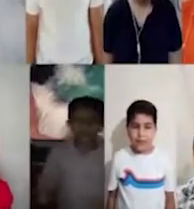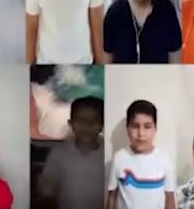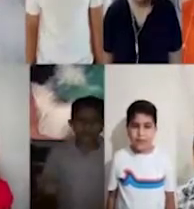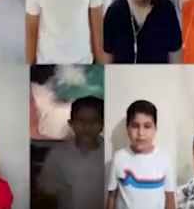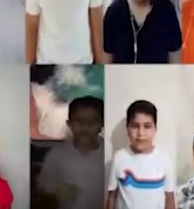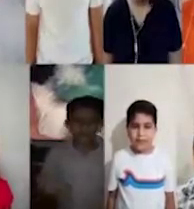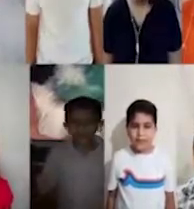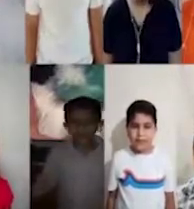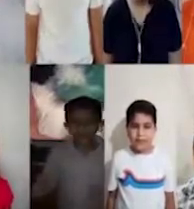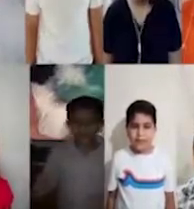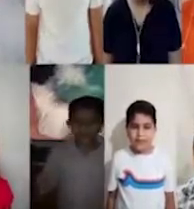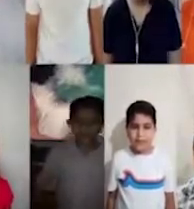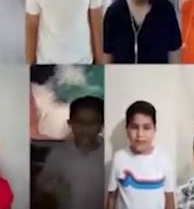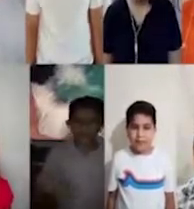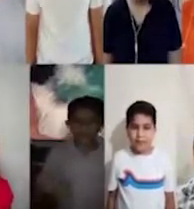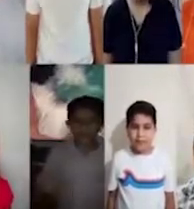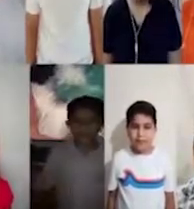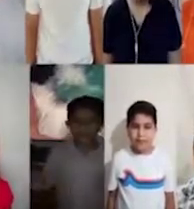y